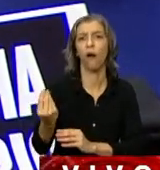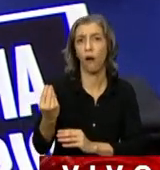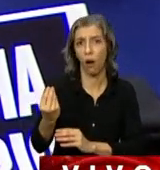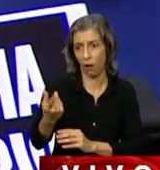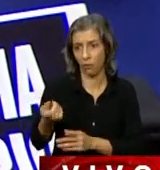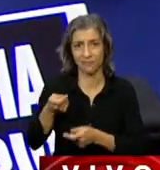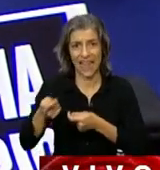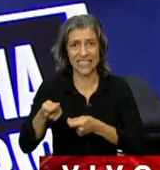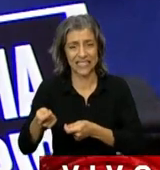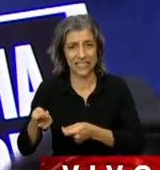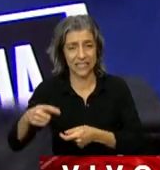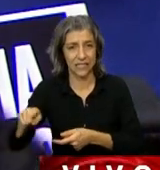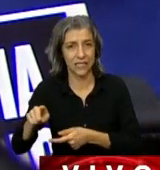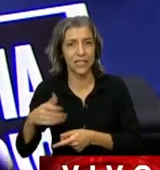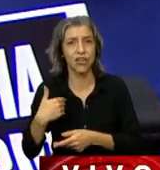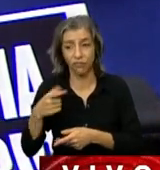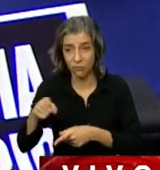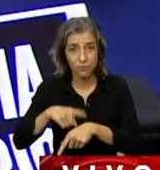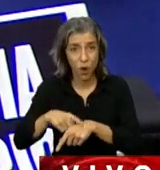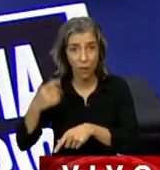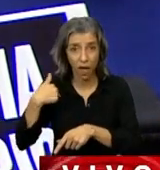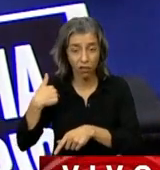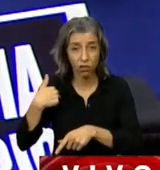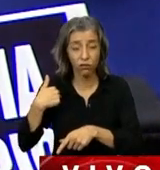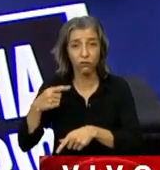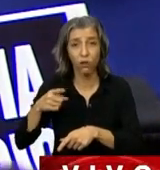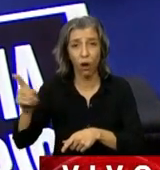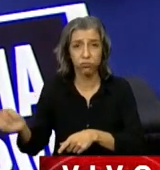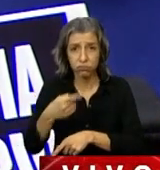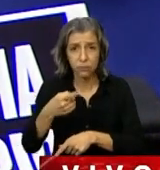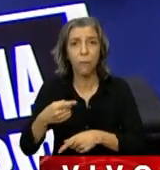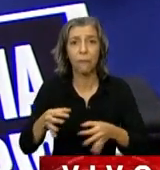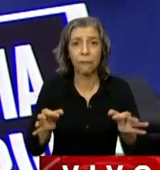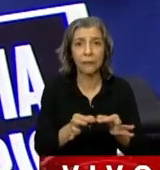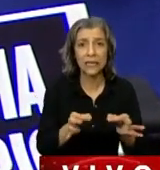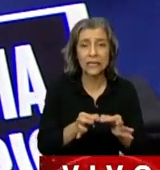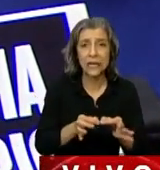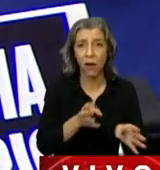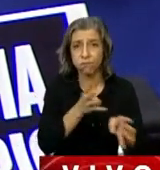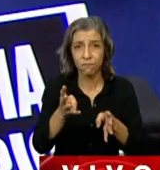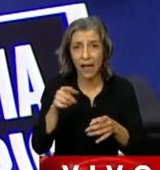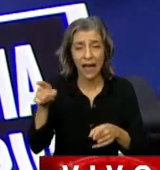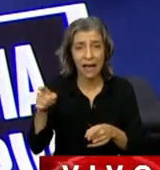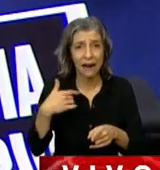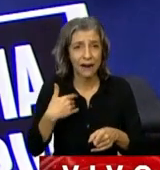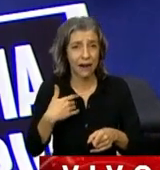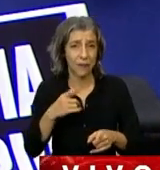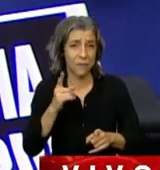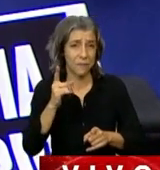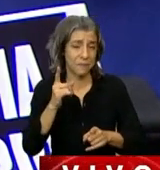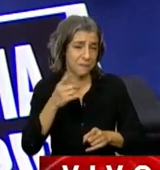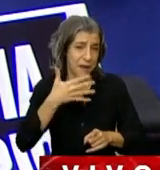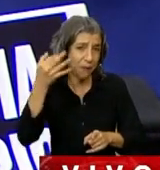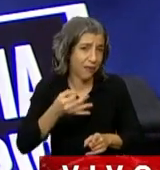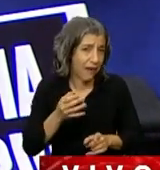islas, cuál fue su rol, porque salvo algunas honrosas excepciones, el